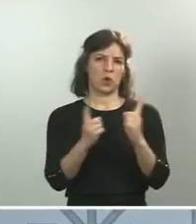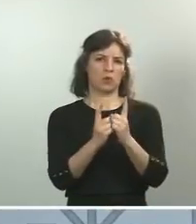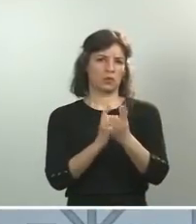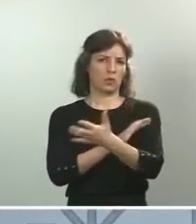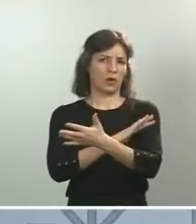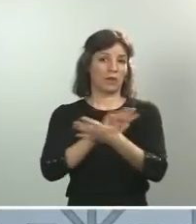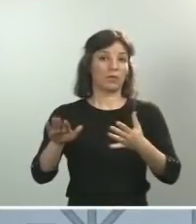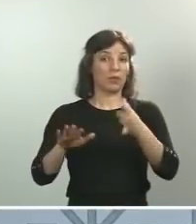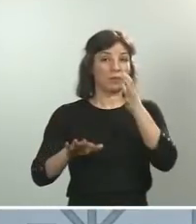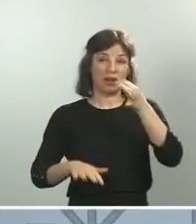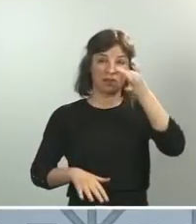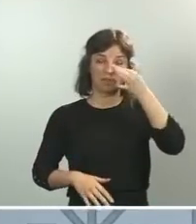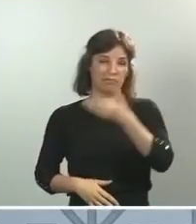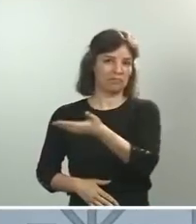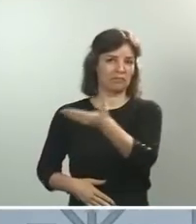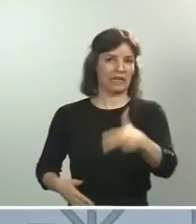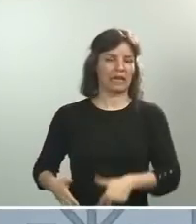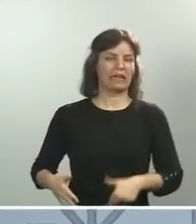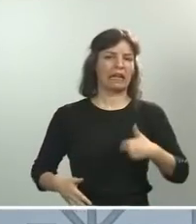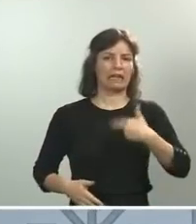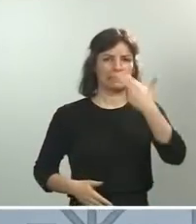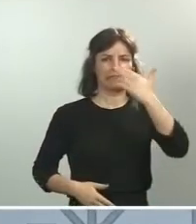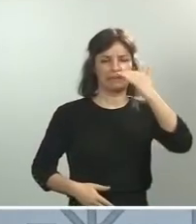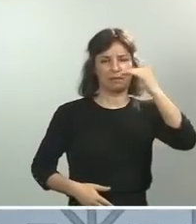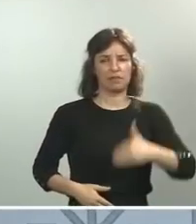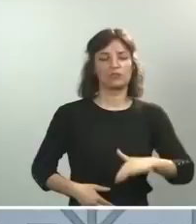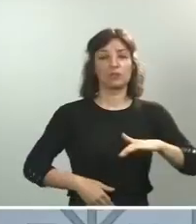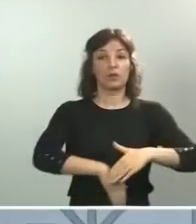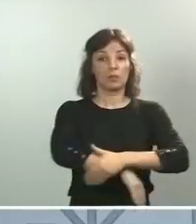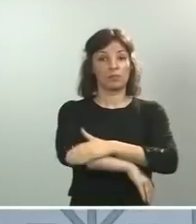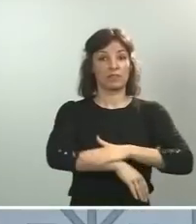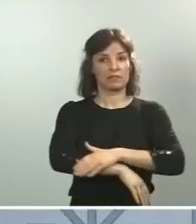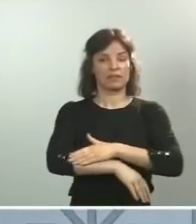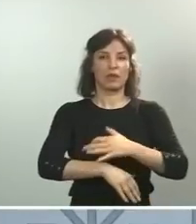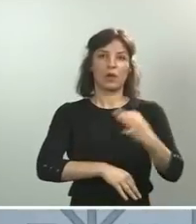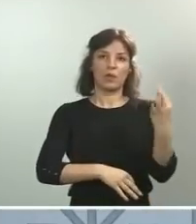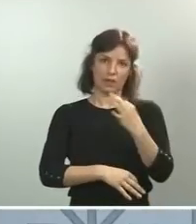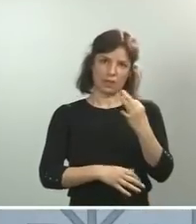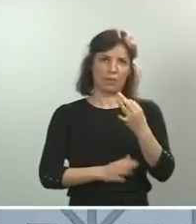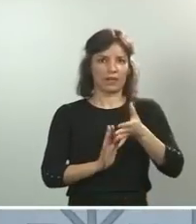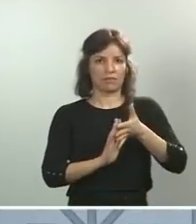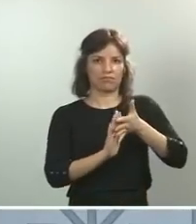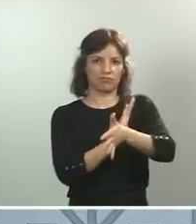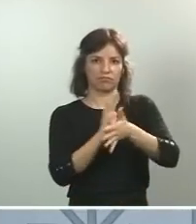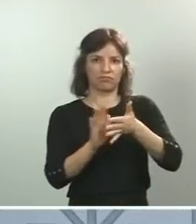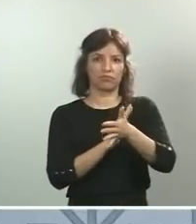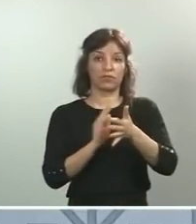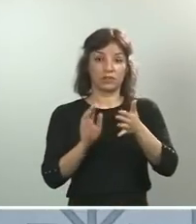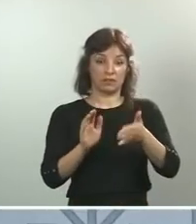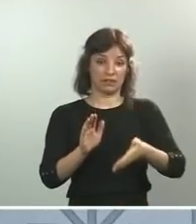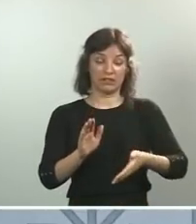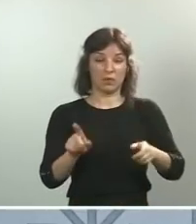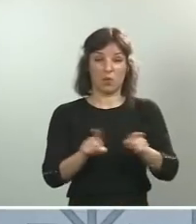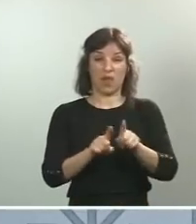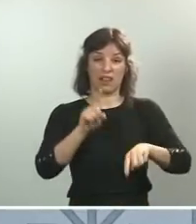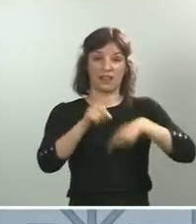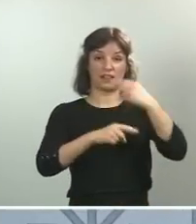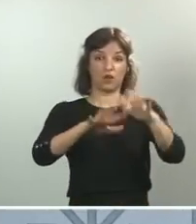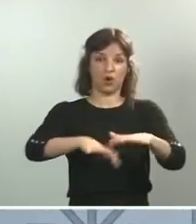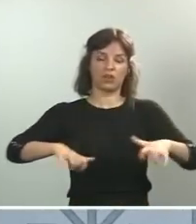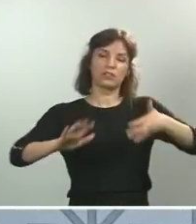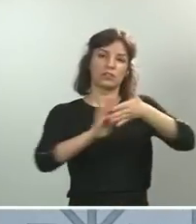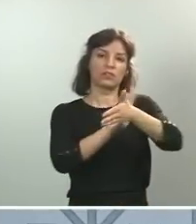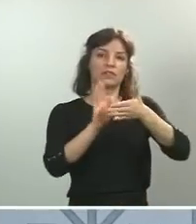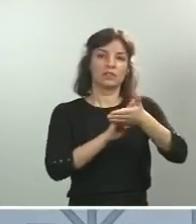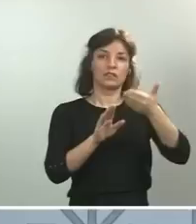este ministerio teña tamén en certo modo que rendir cuentas, como faremos ao Congreso próximamente, de lo que hemos estado facendo